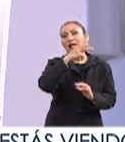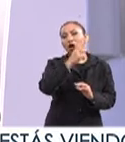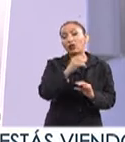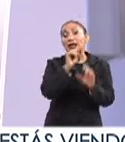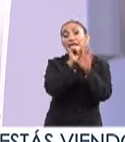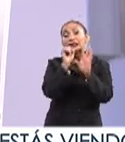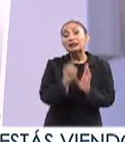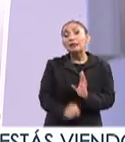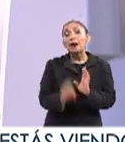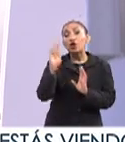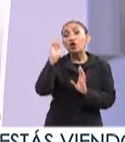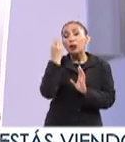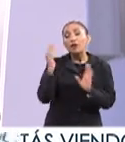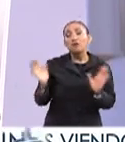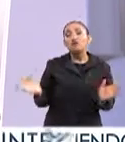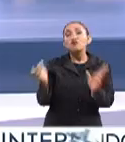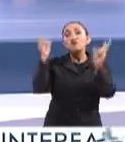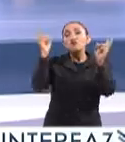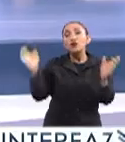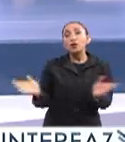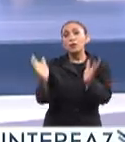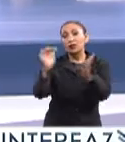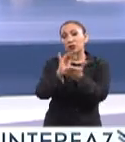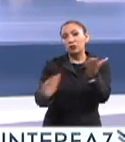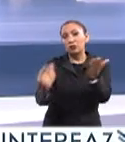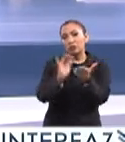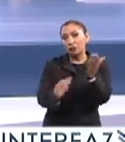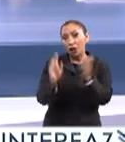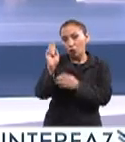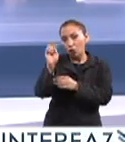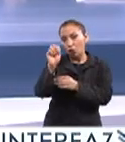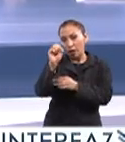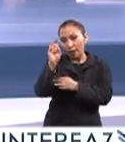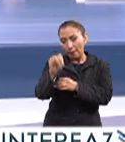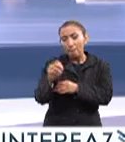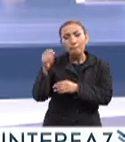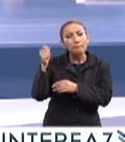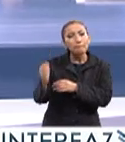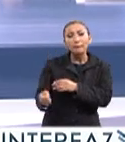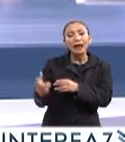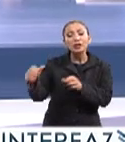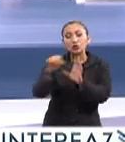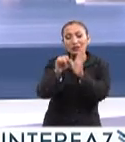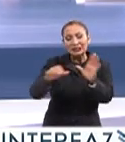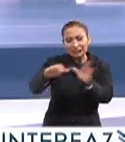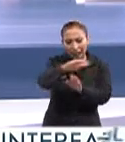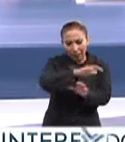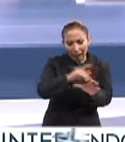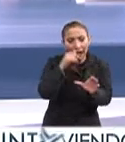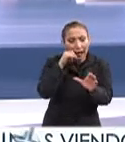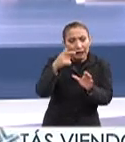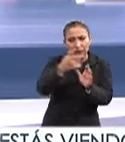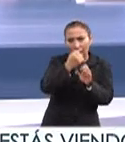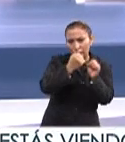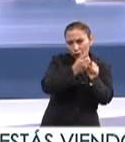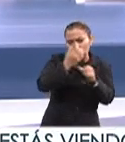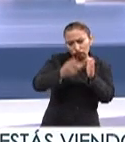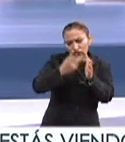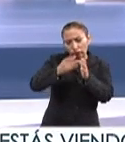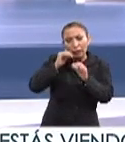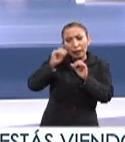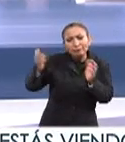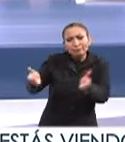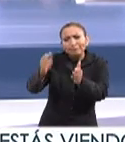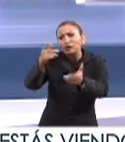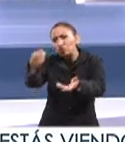del Sistema Universitario de Fomento a la Lectura, Universo de Letras de la UNAM. Sí. Es un sistema que se ha ocupado en los últimos años de